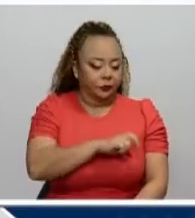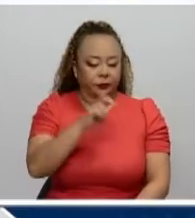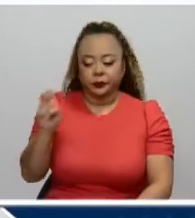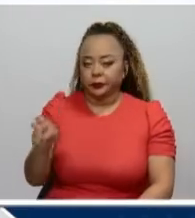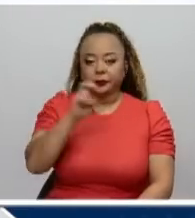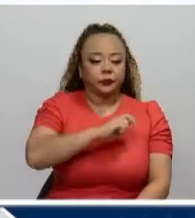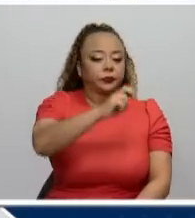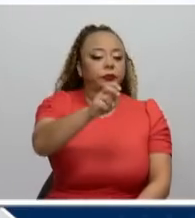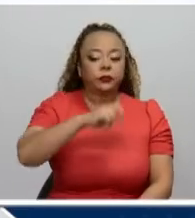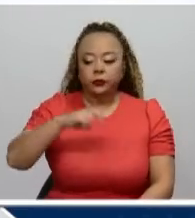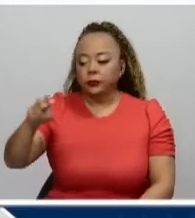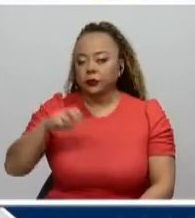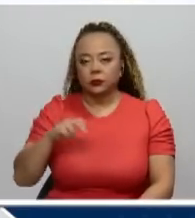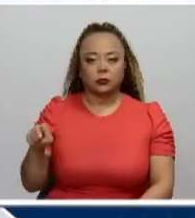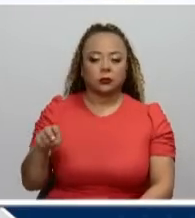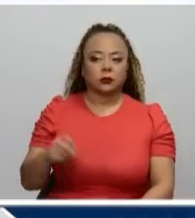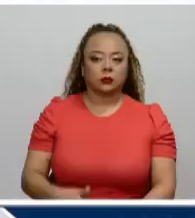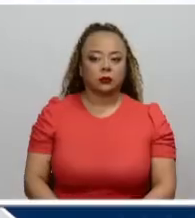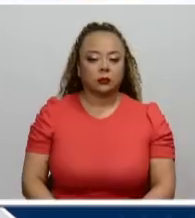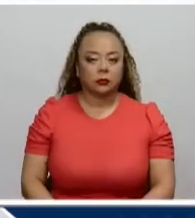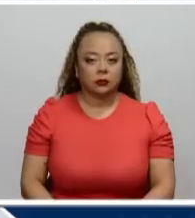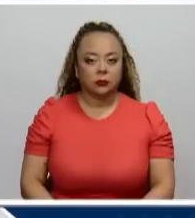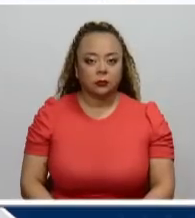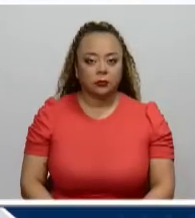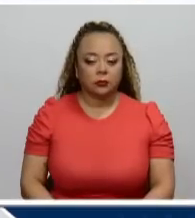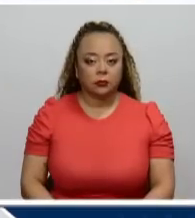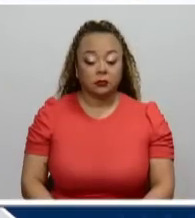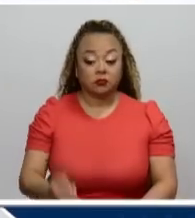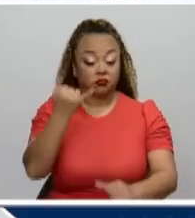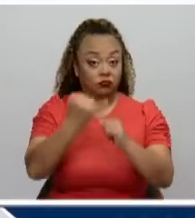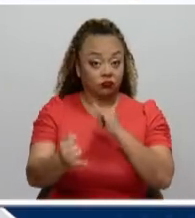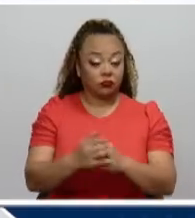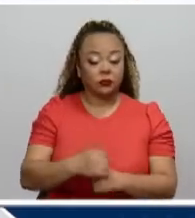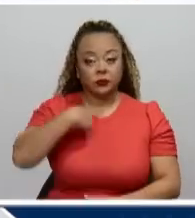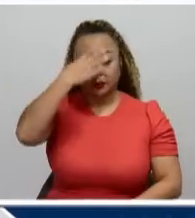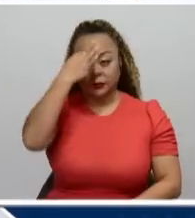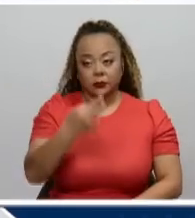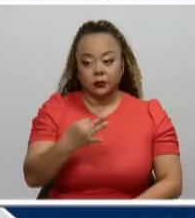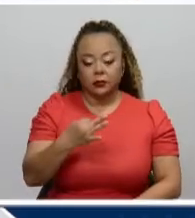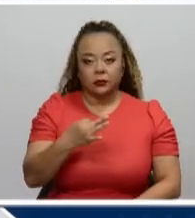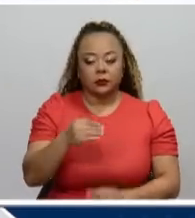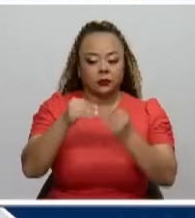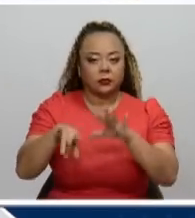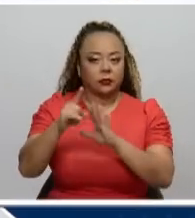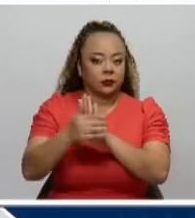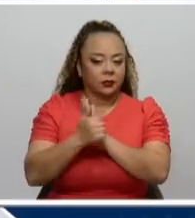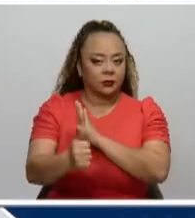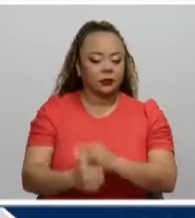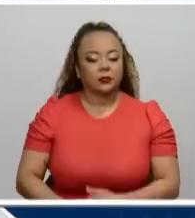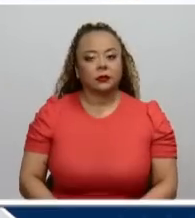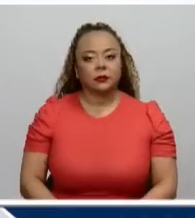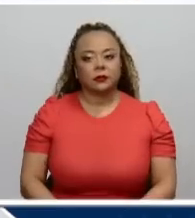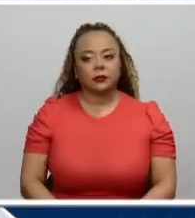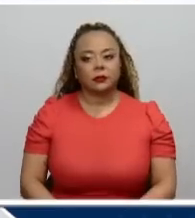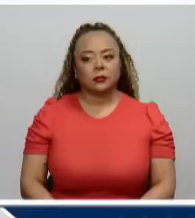para allá para todo lado donde le servía y al final yo creo que estaban desperdiciando un talento